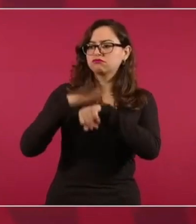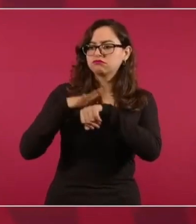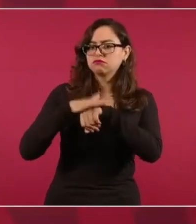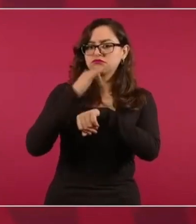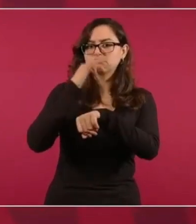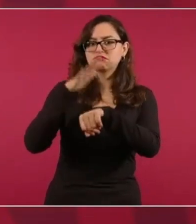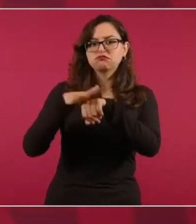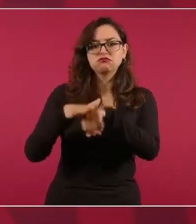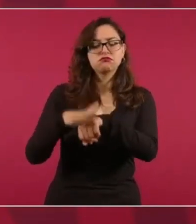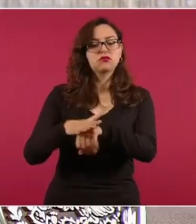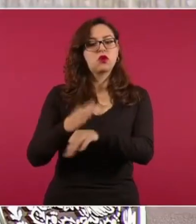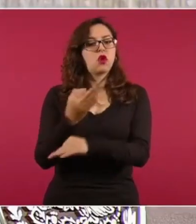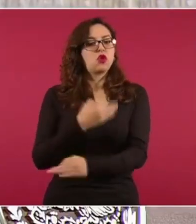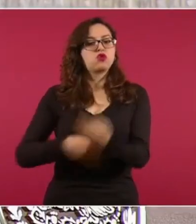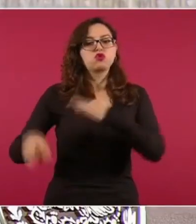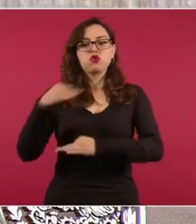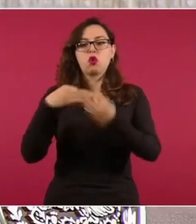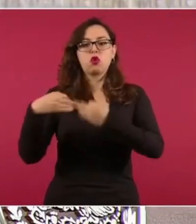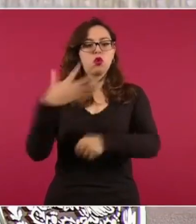todo es transparente